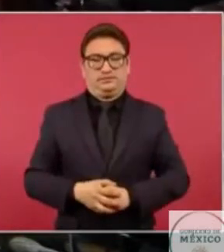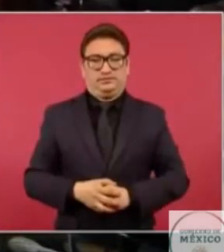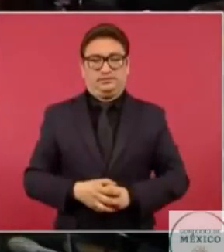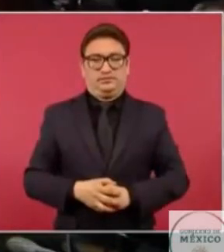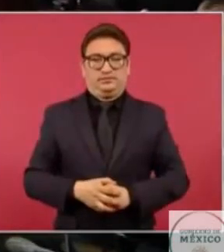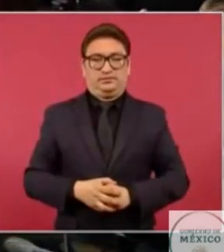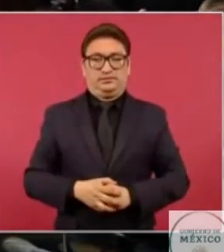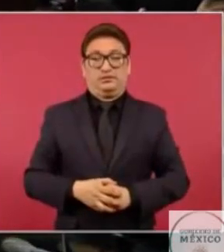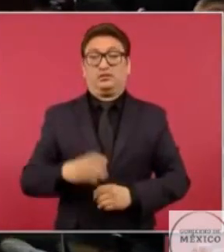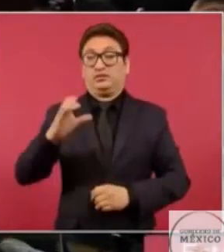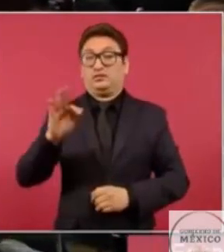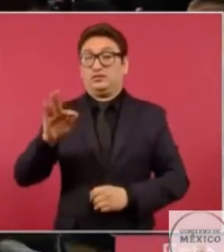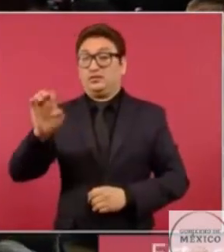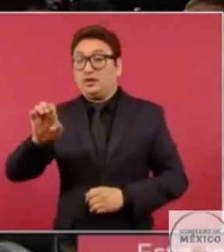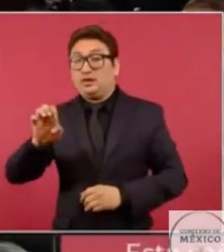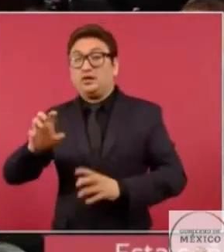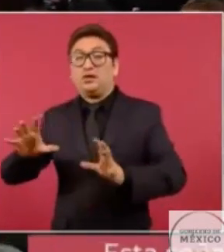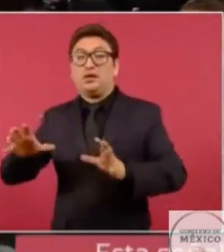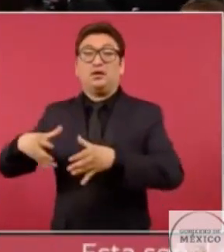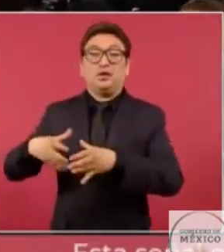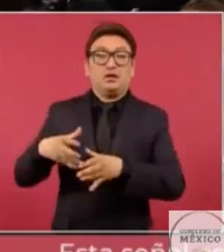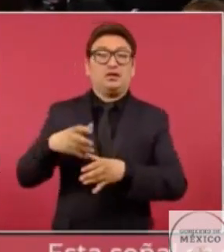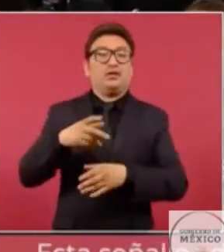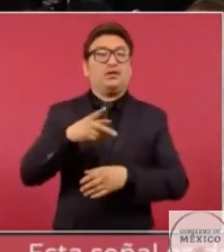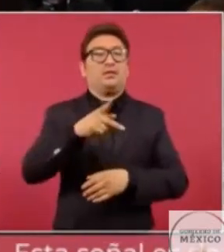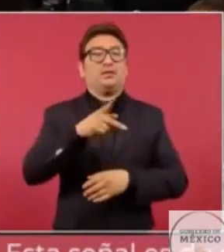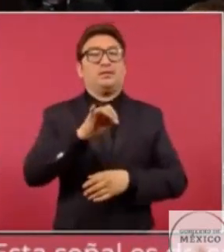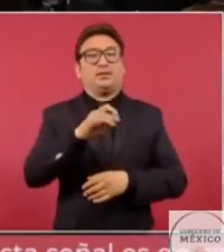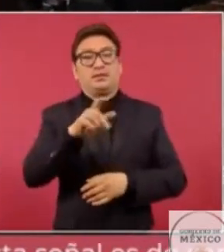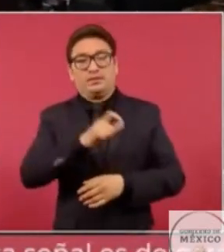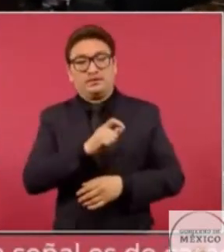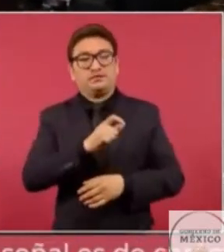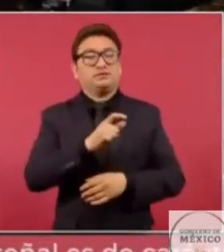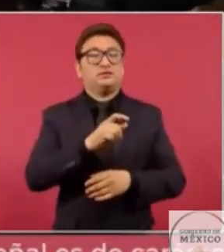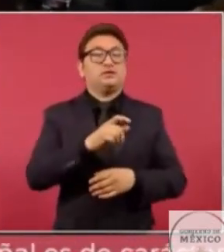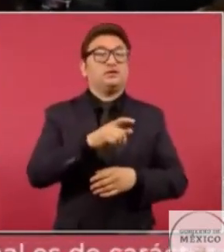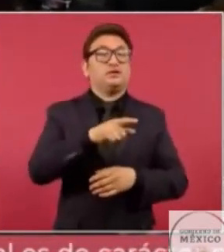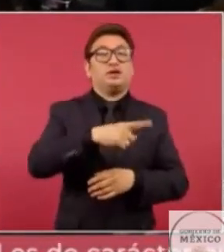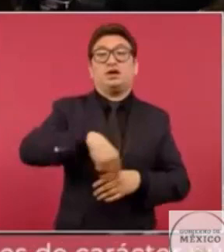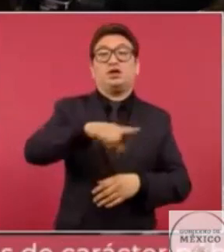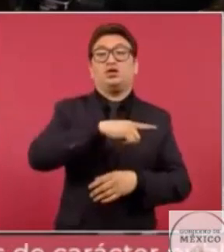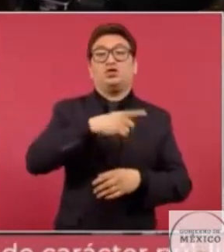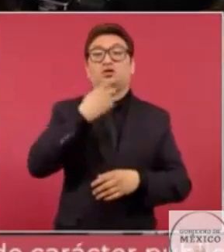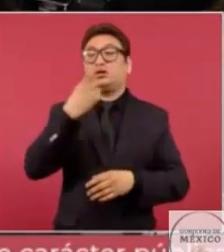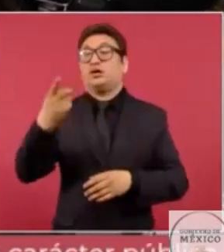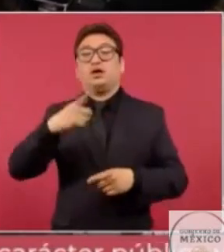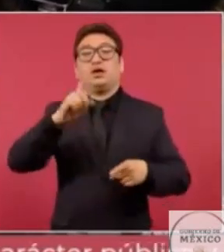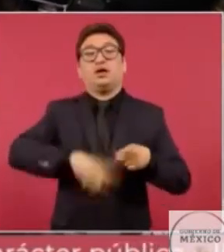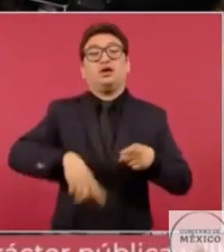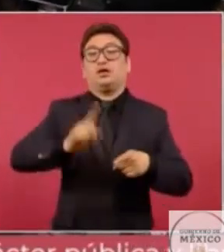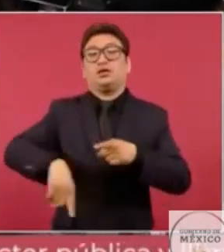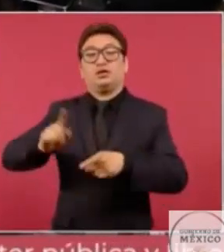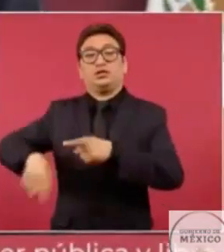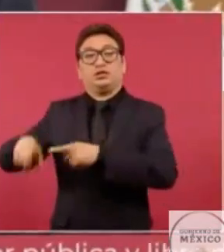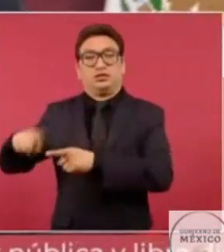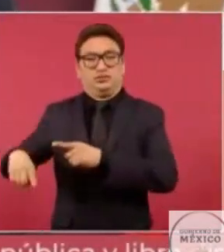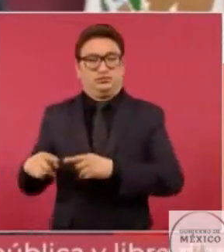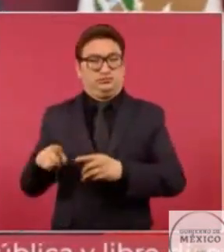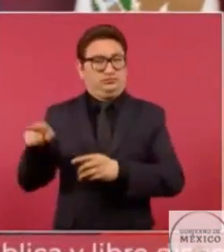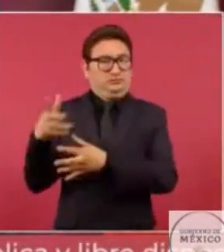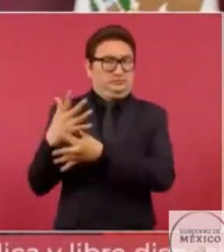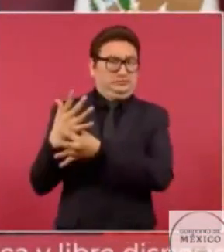La Comisión Federal es un monopolio, Pemex es otro monopolio. Luego entonces hay que acabar con los monopolios,